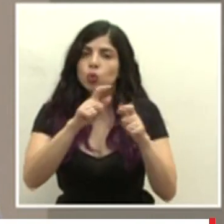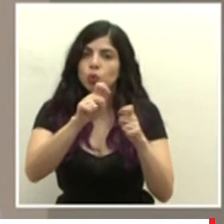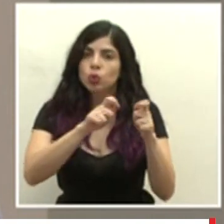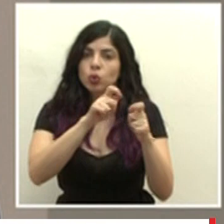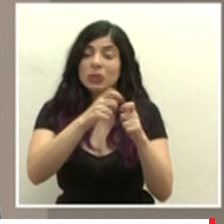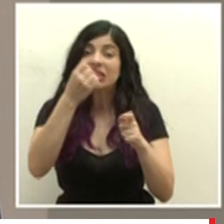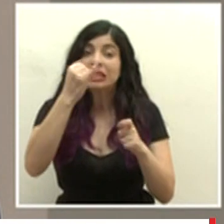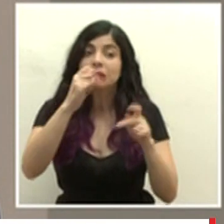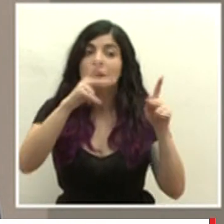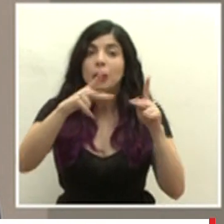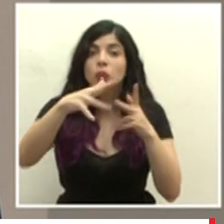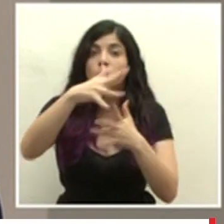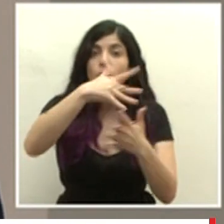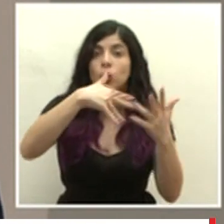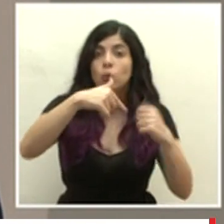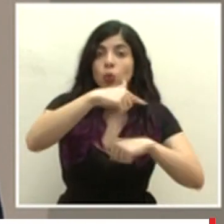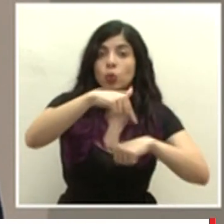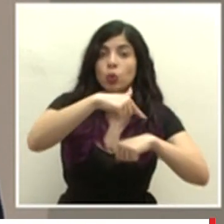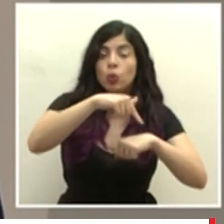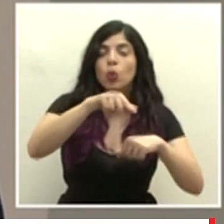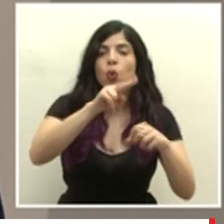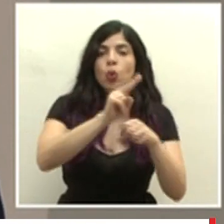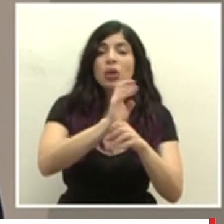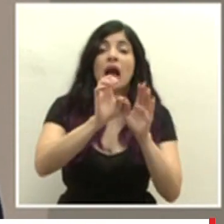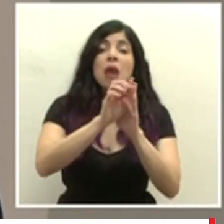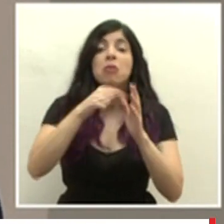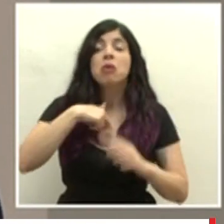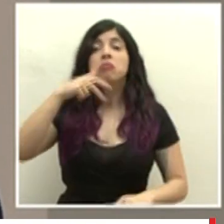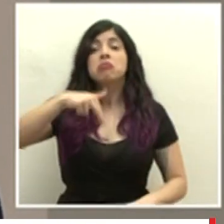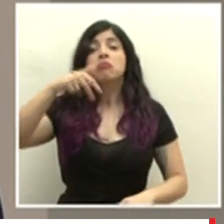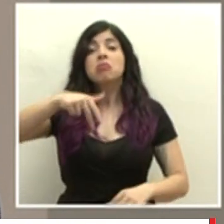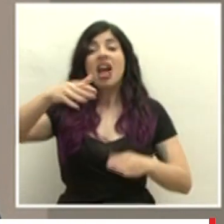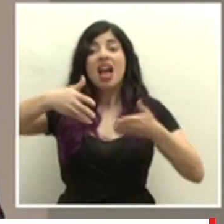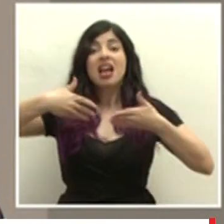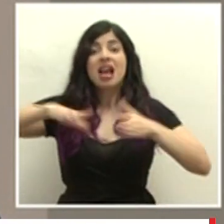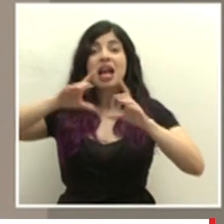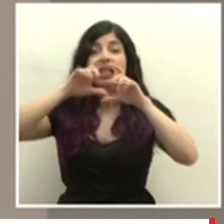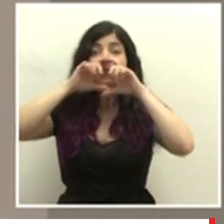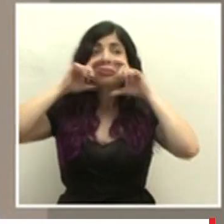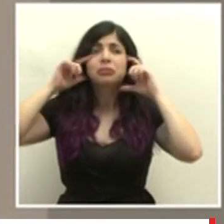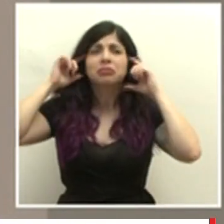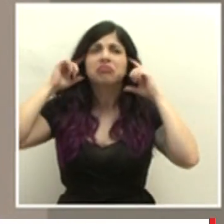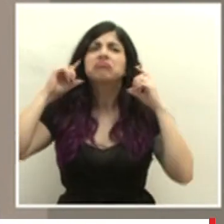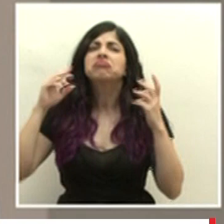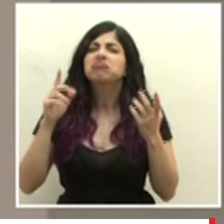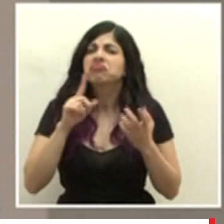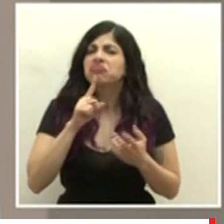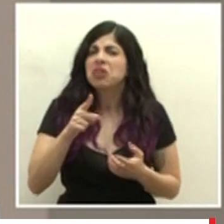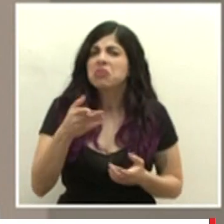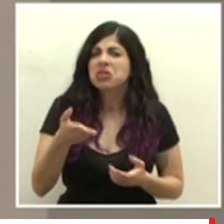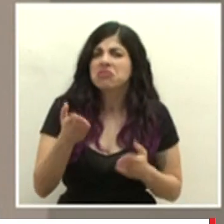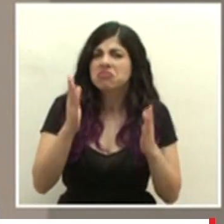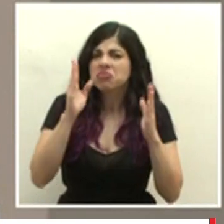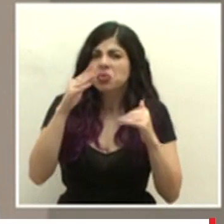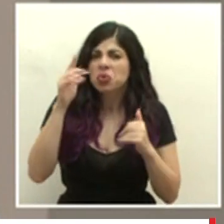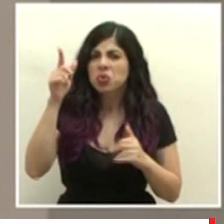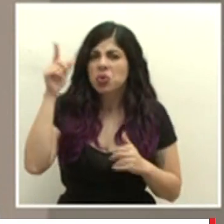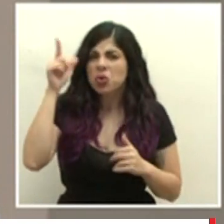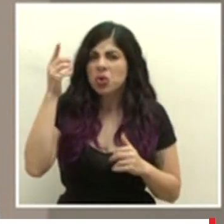cercana y por más tiempo. El hecho de ir en la vía pública con una mascarilla, o sea, en realidad no tiene